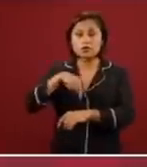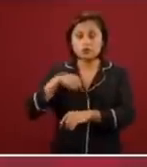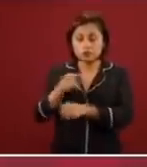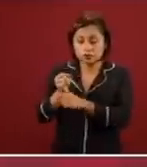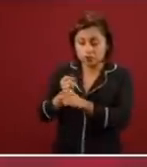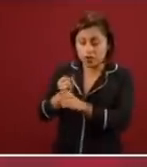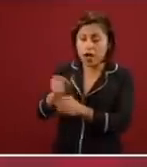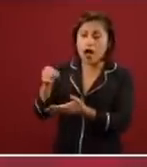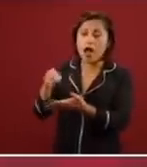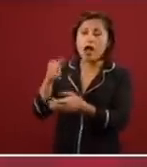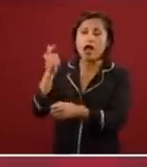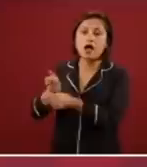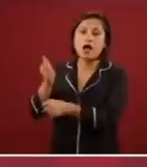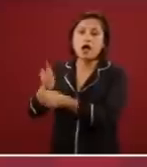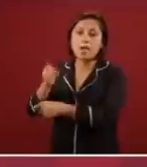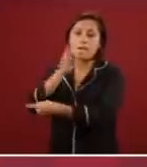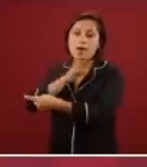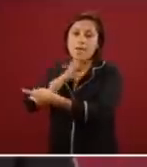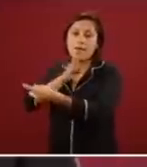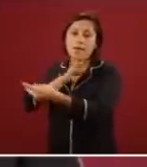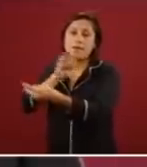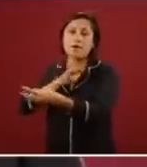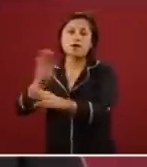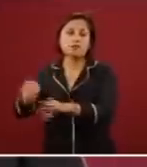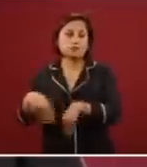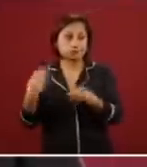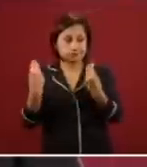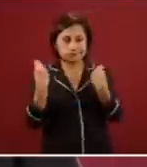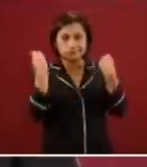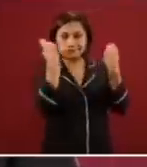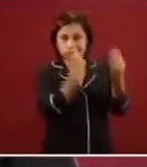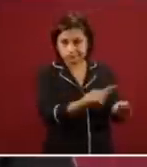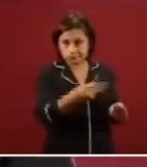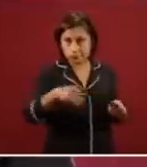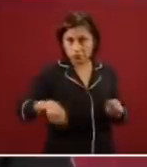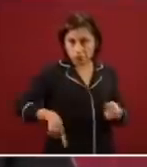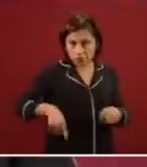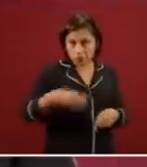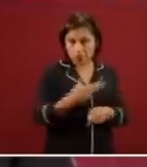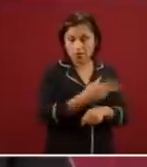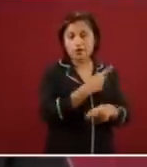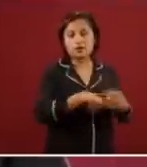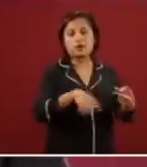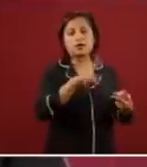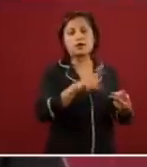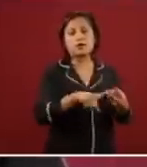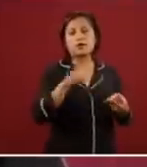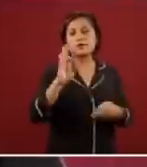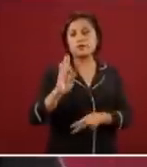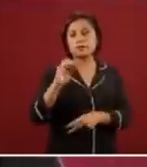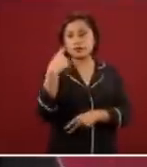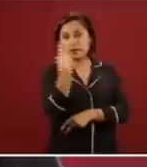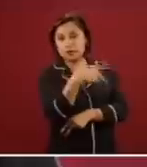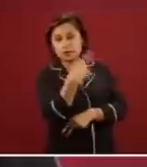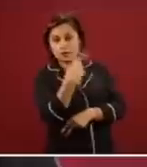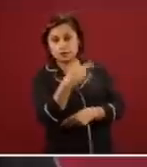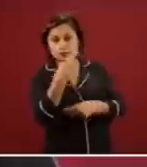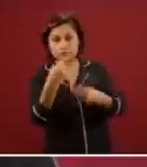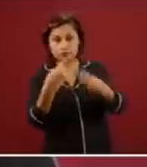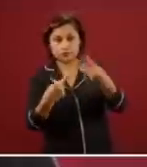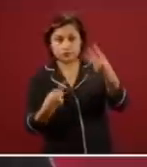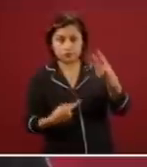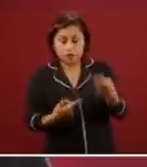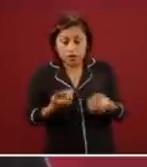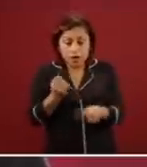del propio gobierno del estado de Coahuila y de la fiscalía local, y de las cuales no puedo pronunciarme por el deber de